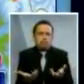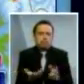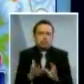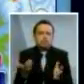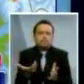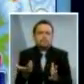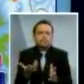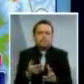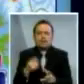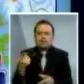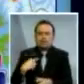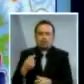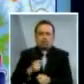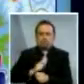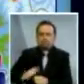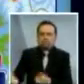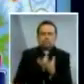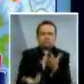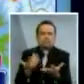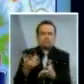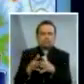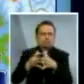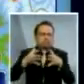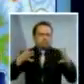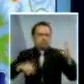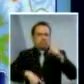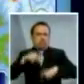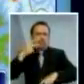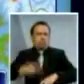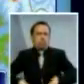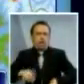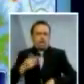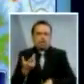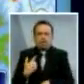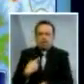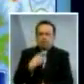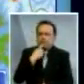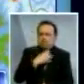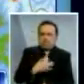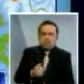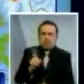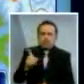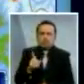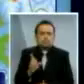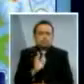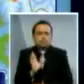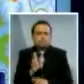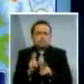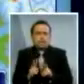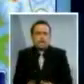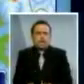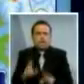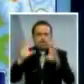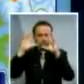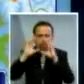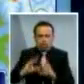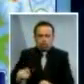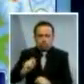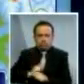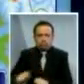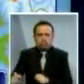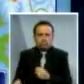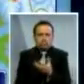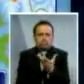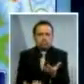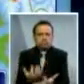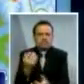lo habría justificado, que hubieran tenido grandes extensiones de terreno, no le hacían daño a nadie, se les atacó en la noche,